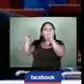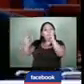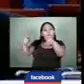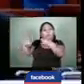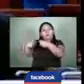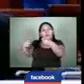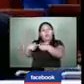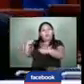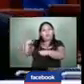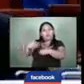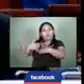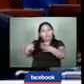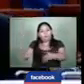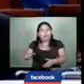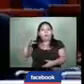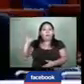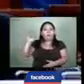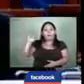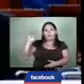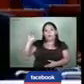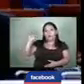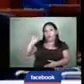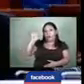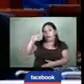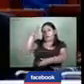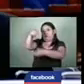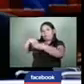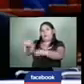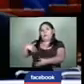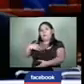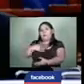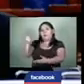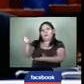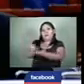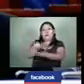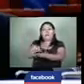y de la Dirección de Hidrocarburos, dependencias del Ministerio de Economía.